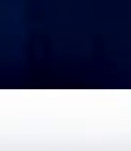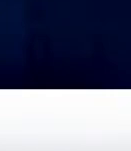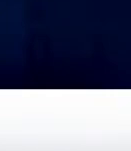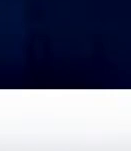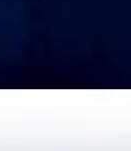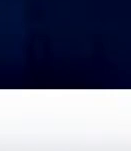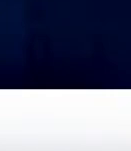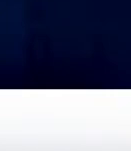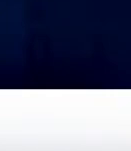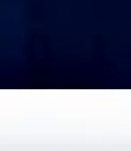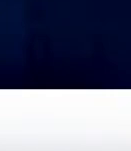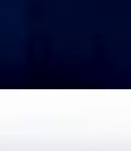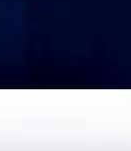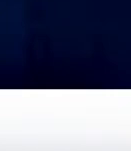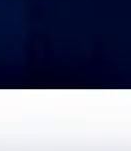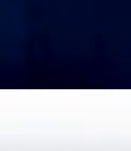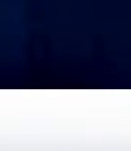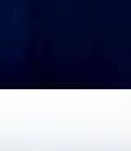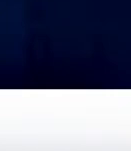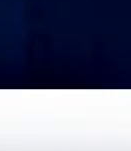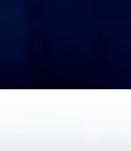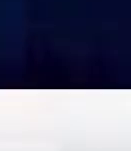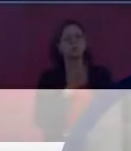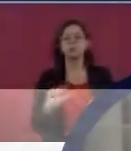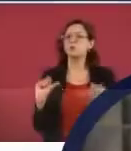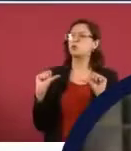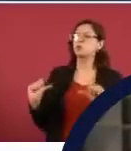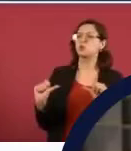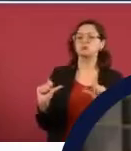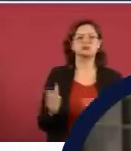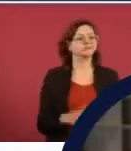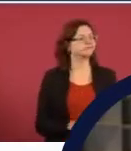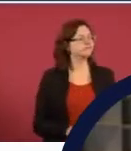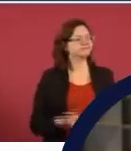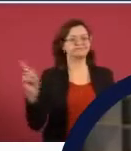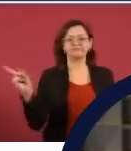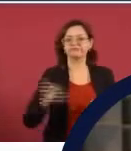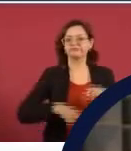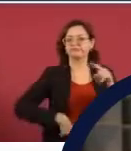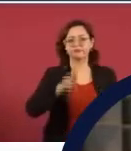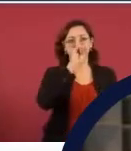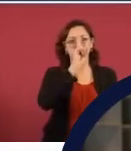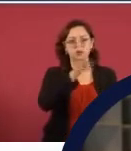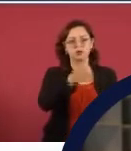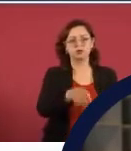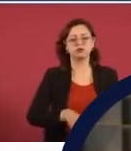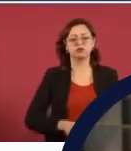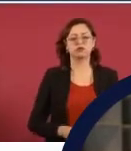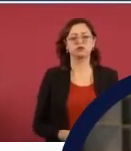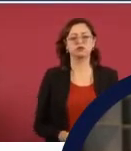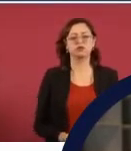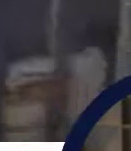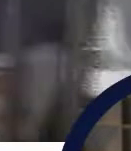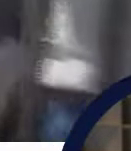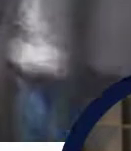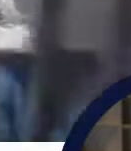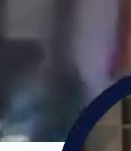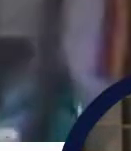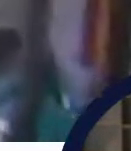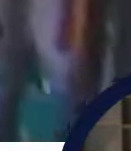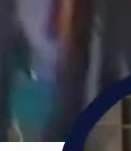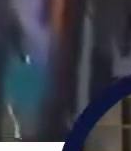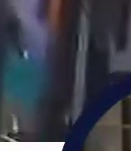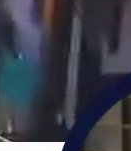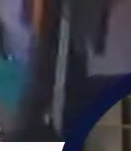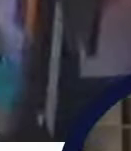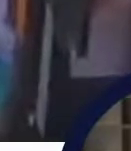de gobierno de este año. Ya van cuatro. Yo creo que cada año vamos a tener tres, por lo menos, porque ahora tuvimos el